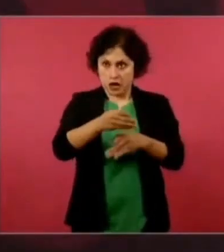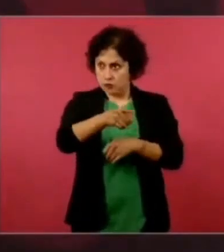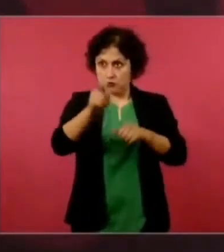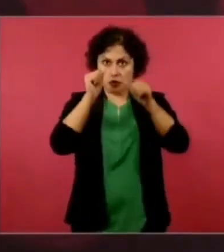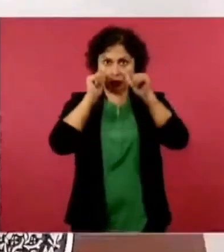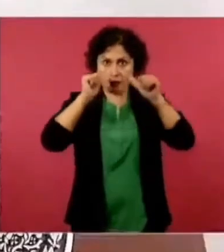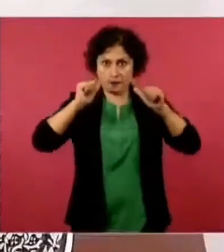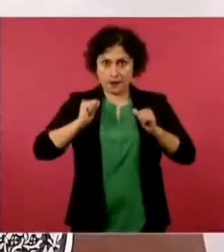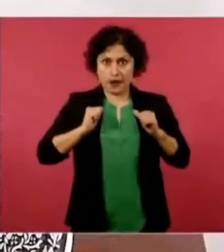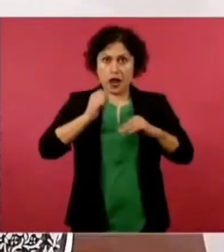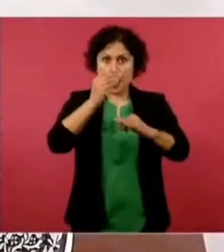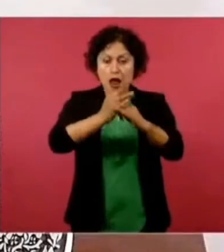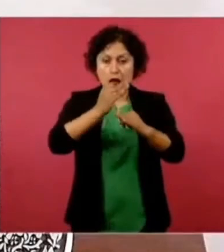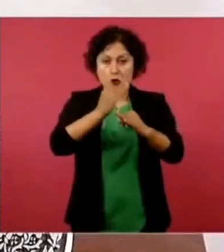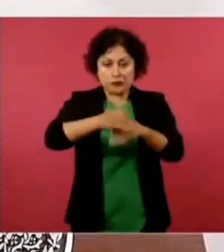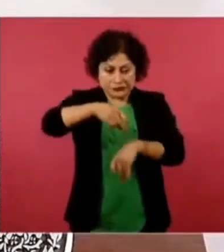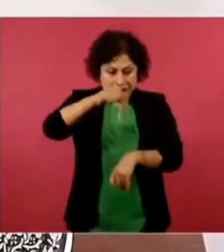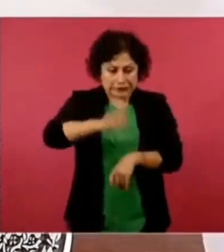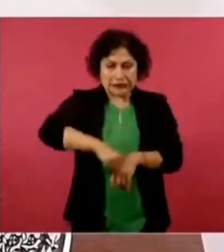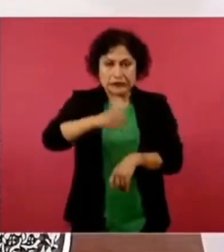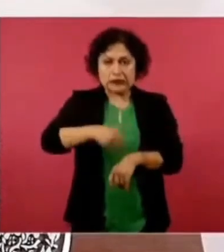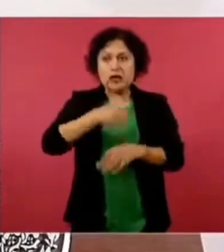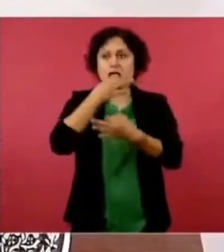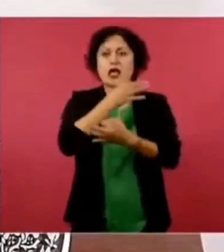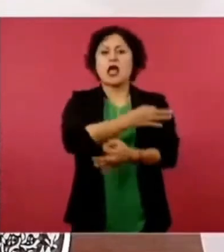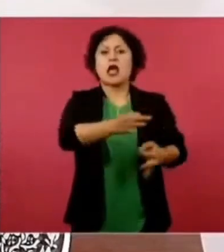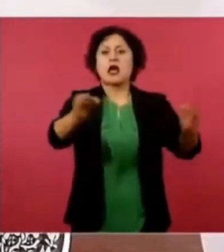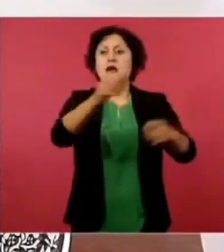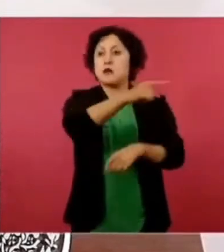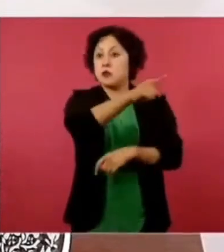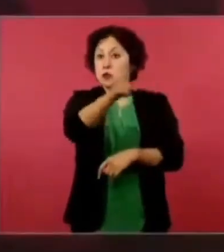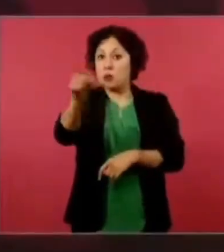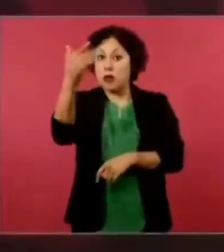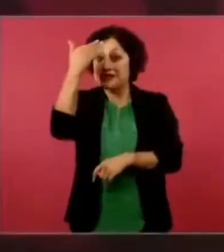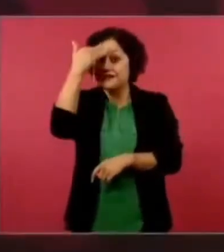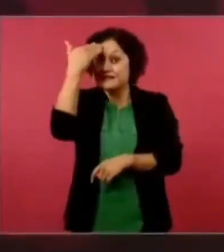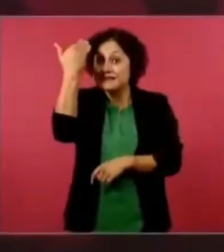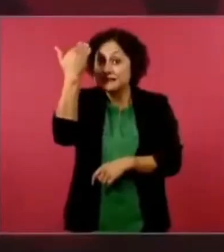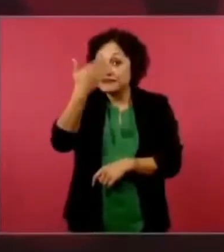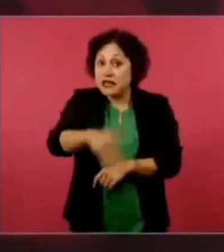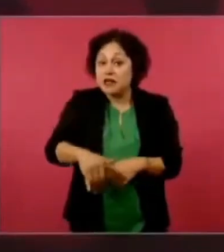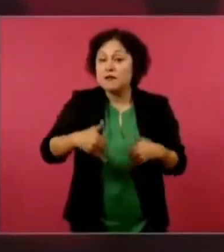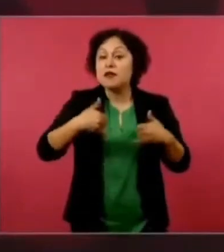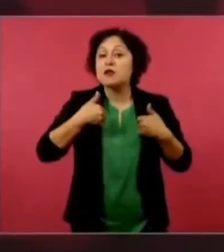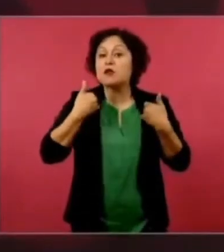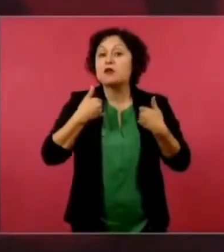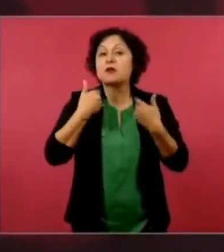para que el que nos dé información sobre dónde están los jóvenes